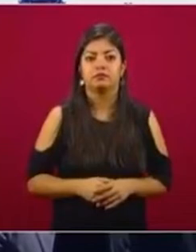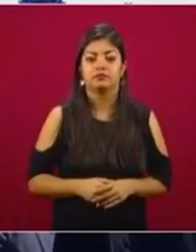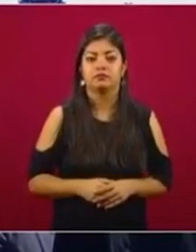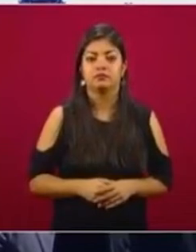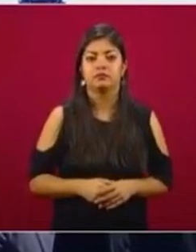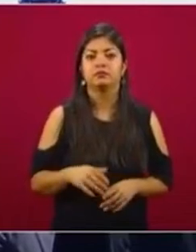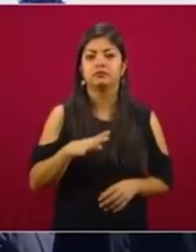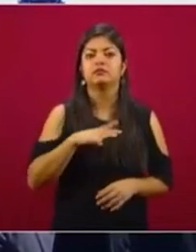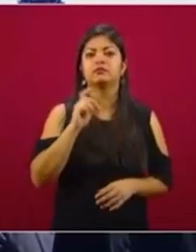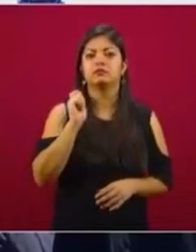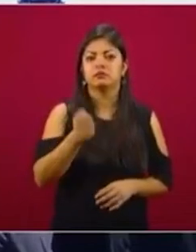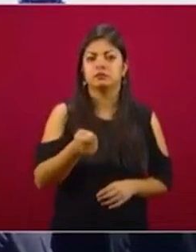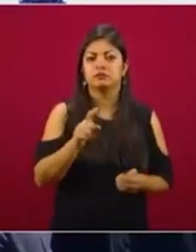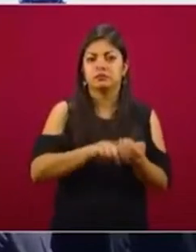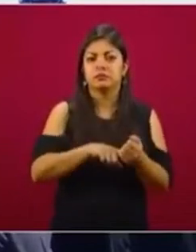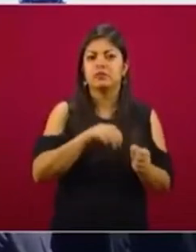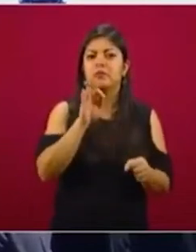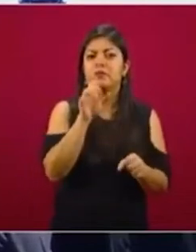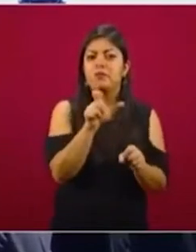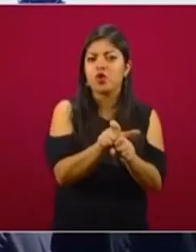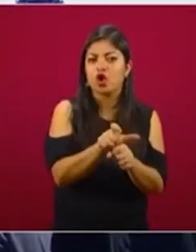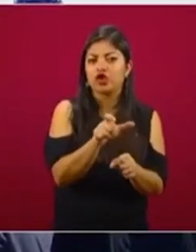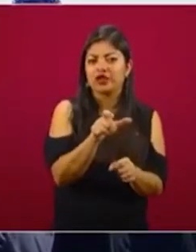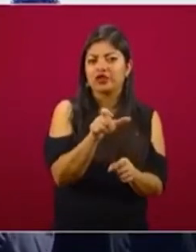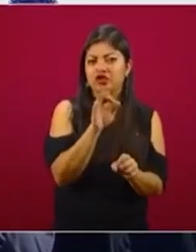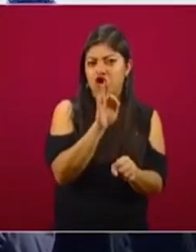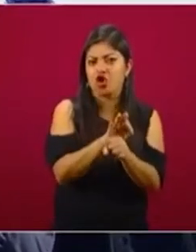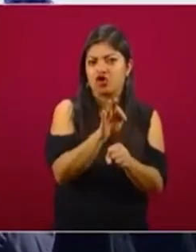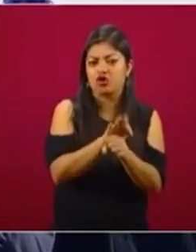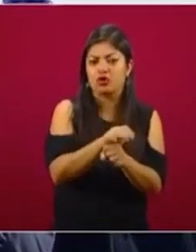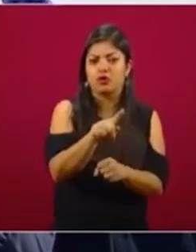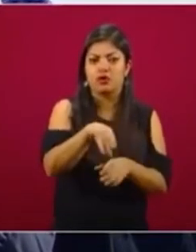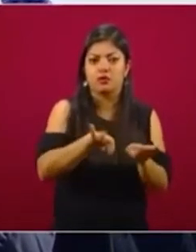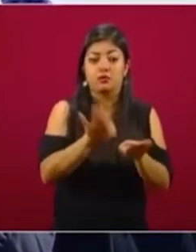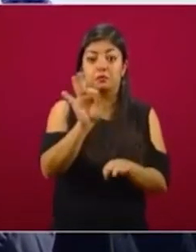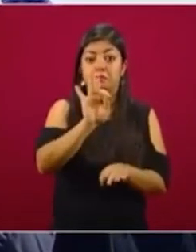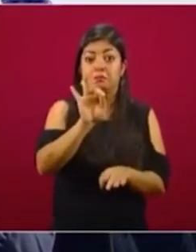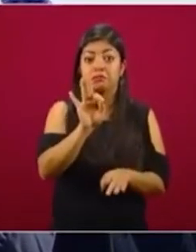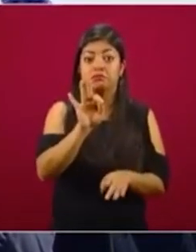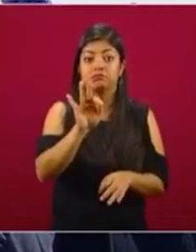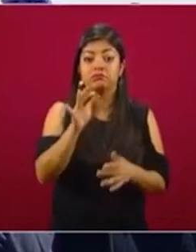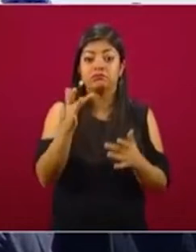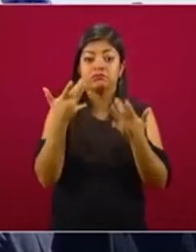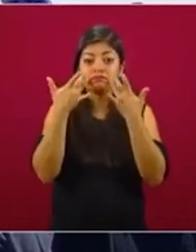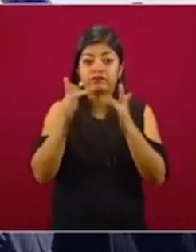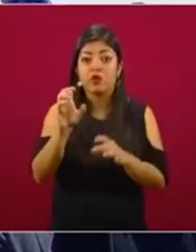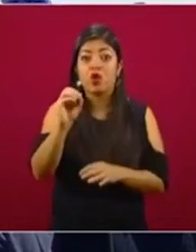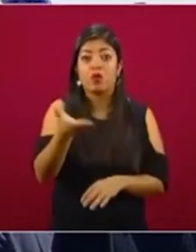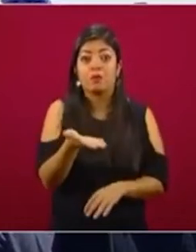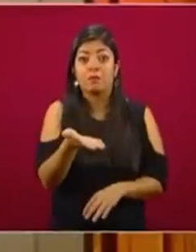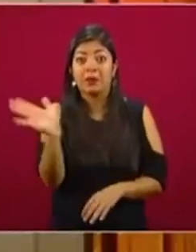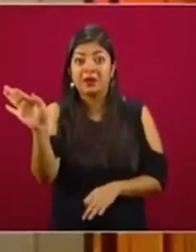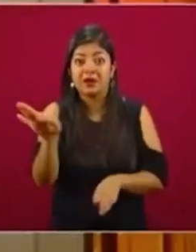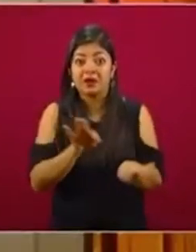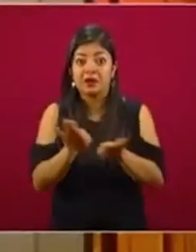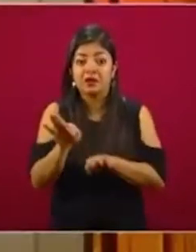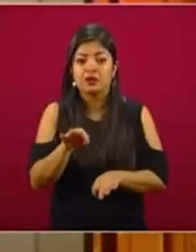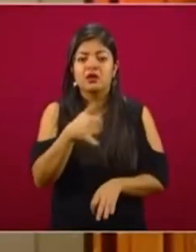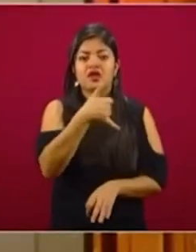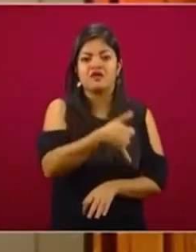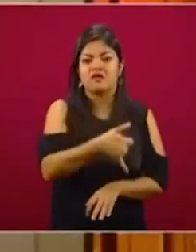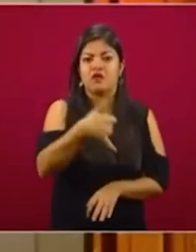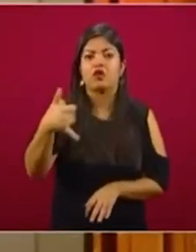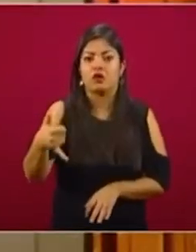tenemos los avances de protección a los trabajadores acreditados. Como saben, aquellos que pierdan la relación laboral durante la emergencia sanitaria, el Infonavit